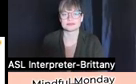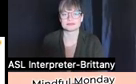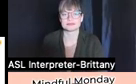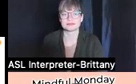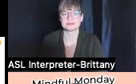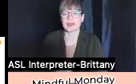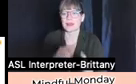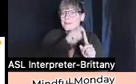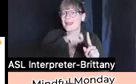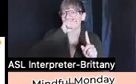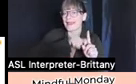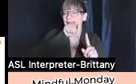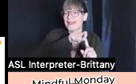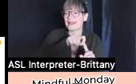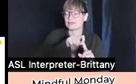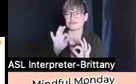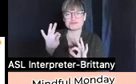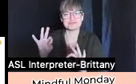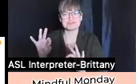Banana. Banana.